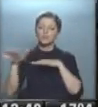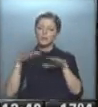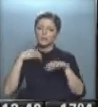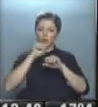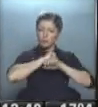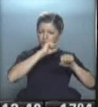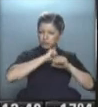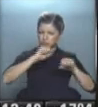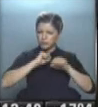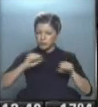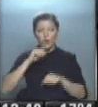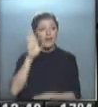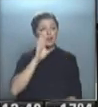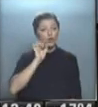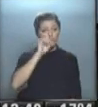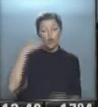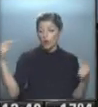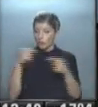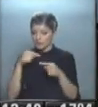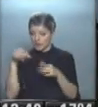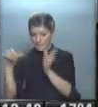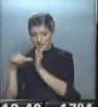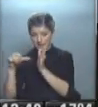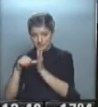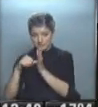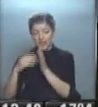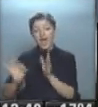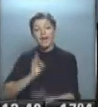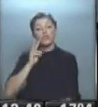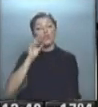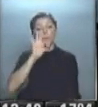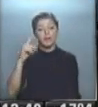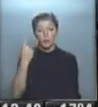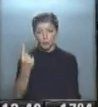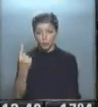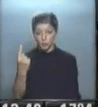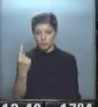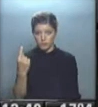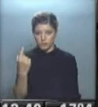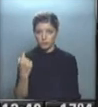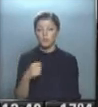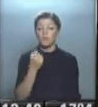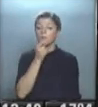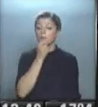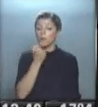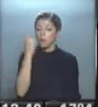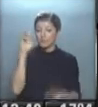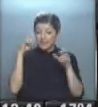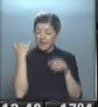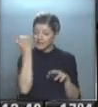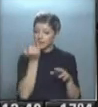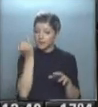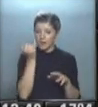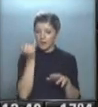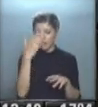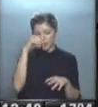ataque de Estados Unidos a Afganistán en el año 2001, por ejemplo, una de las cosas que se decía, que era totalmente falsa, pero